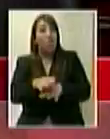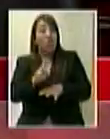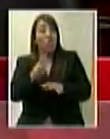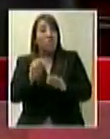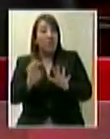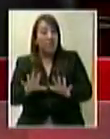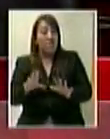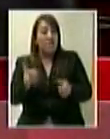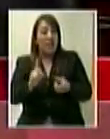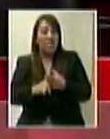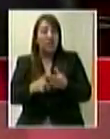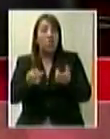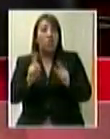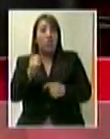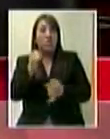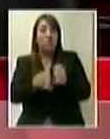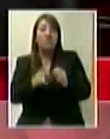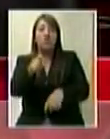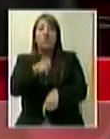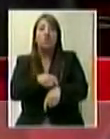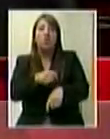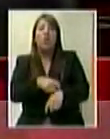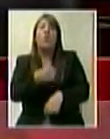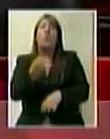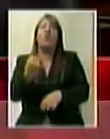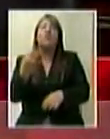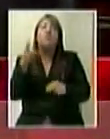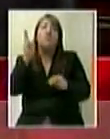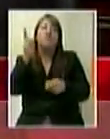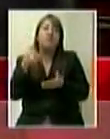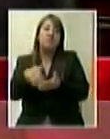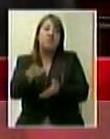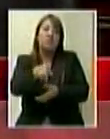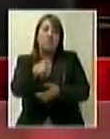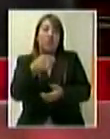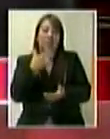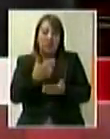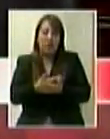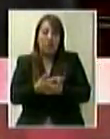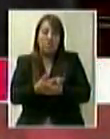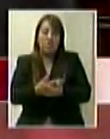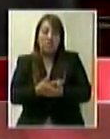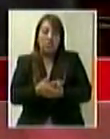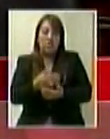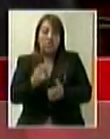2010 hasta cuando terminó su periodo, ¿cuántos maestros sacaron ustedes? Gracias.